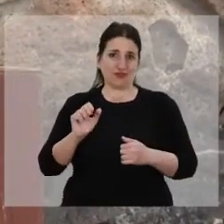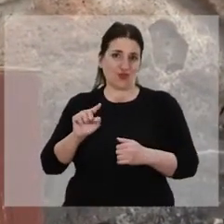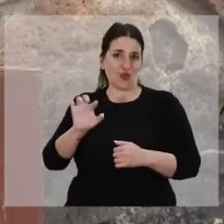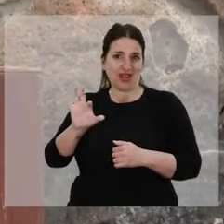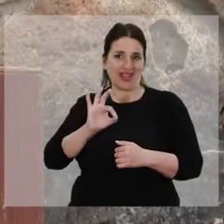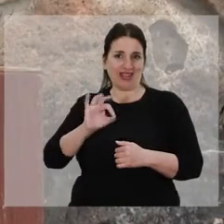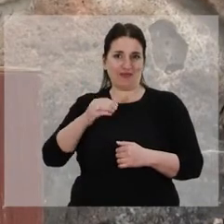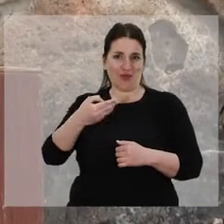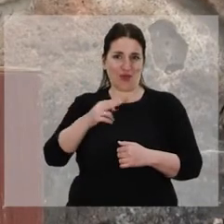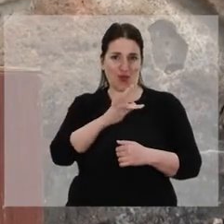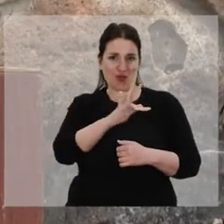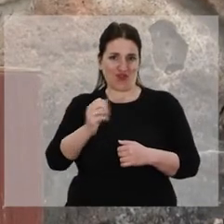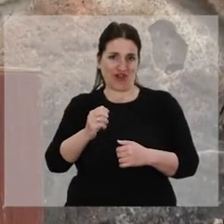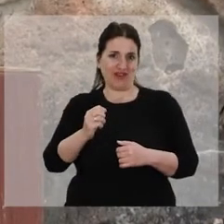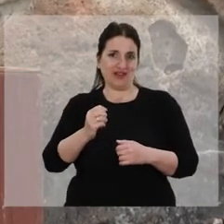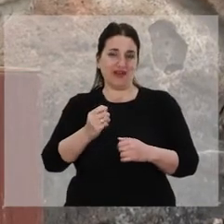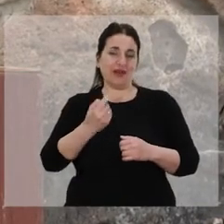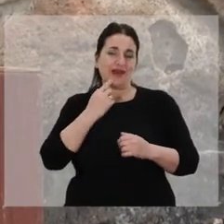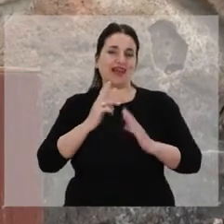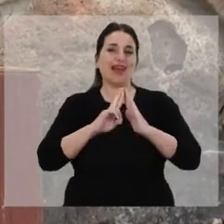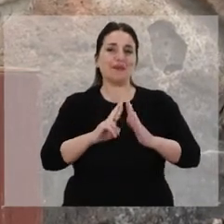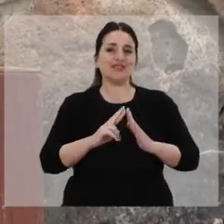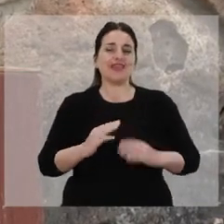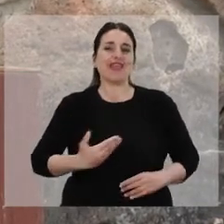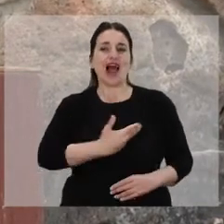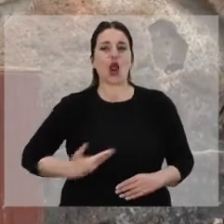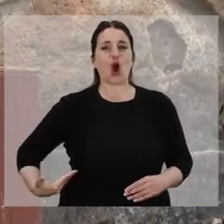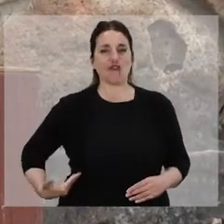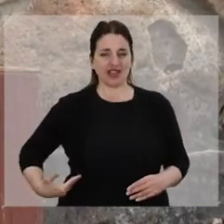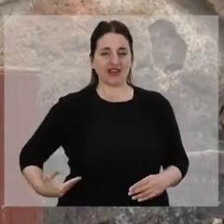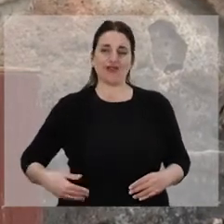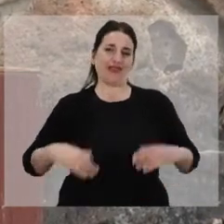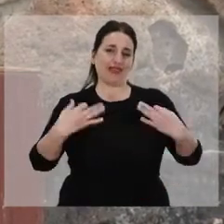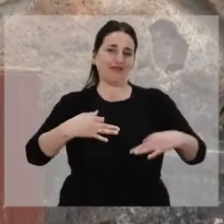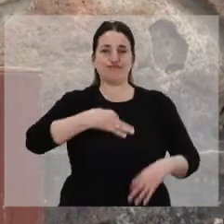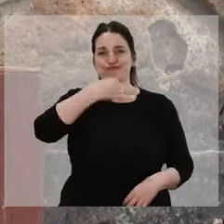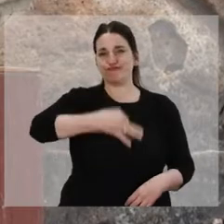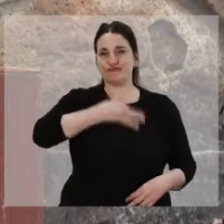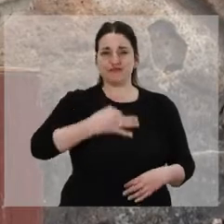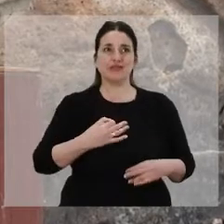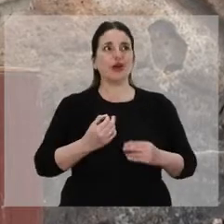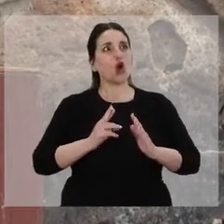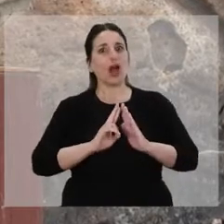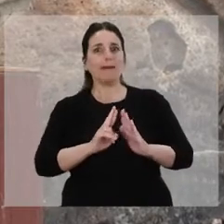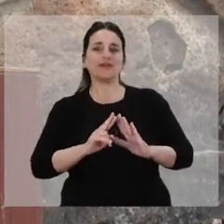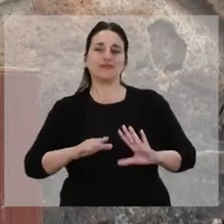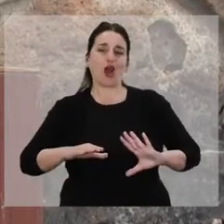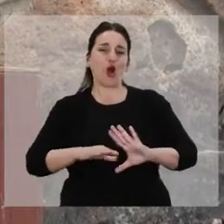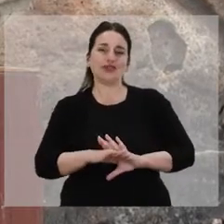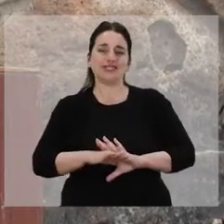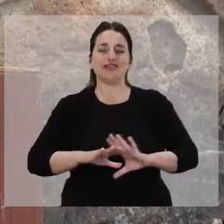designamos a Nacho Bufa que hable en nombre del Poder Ejecutivo, nos representa en todo.